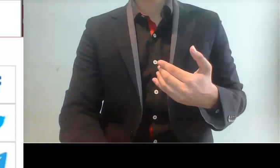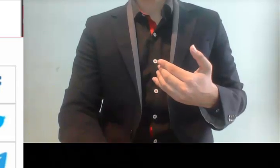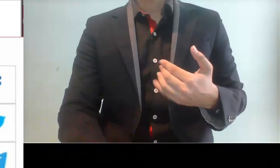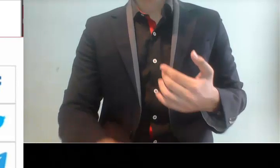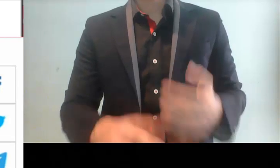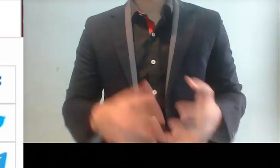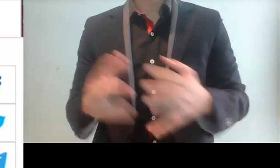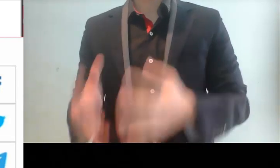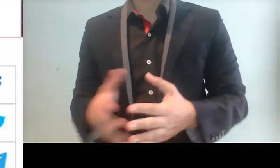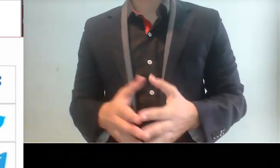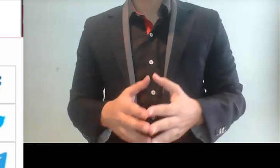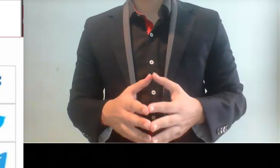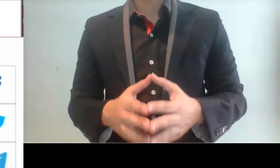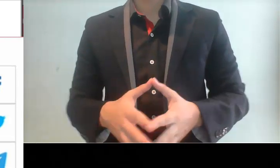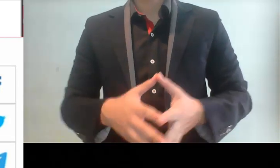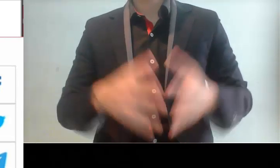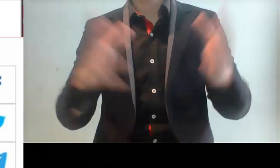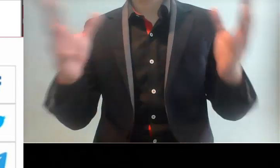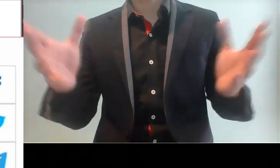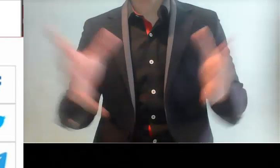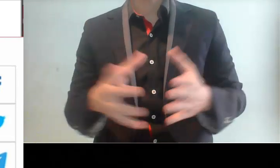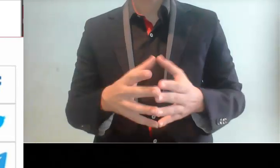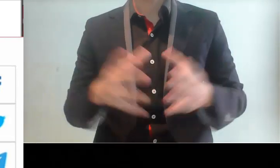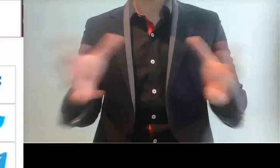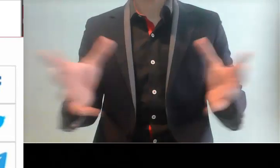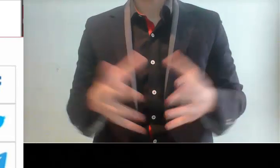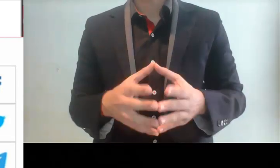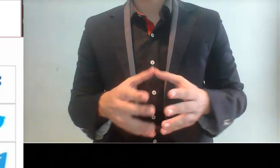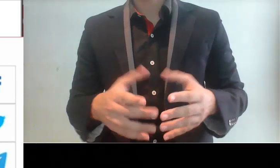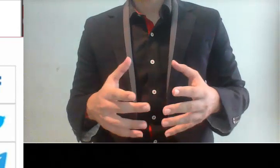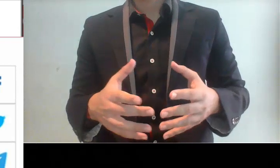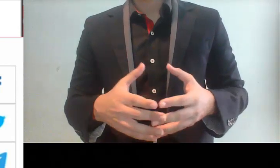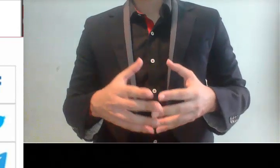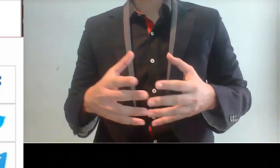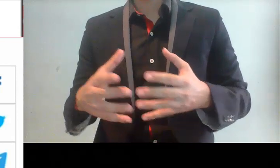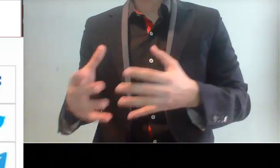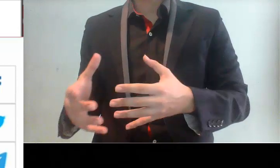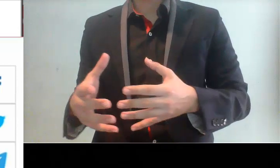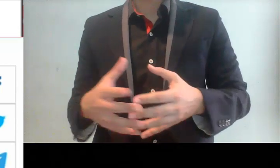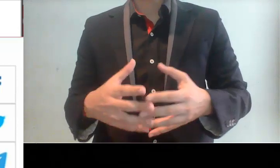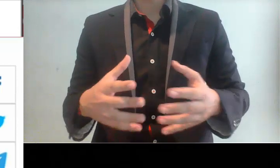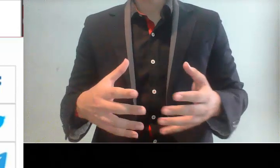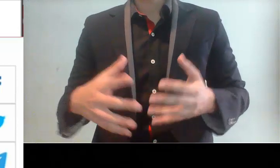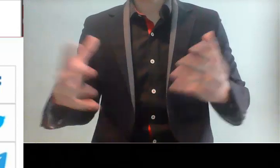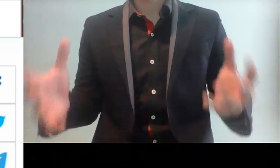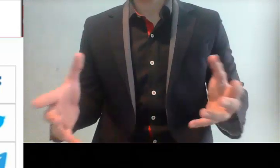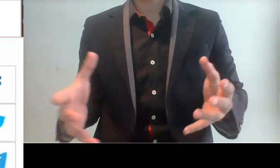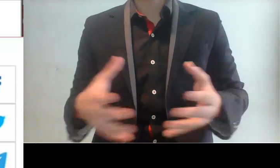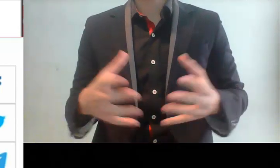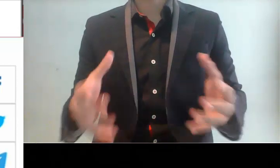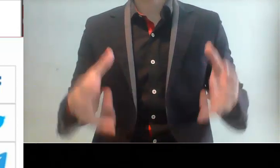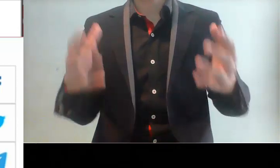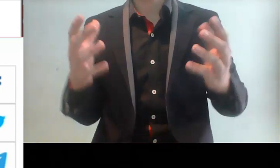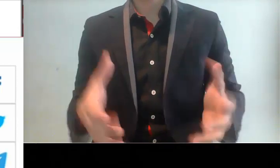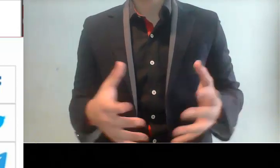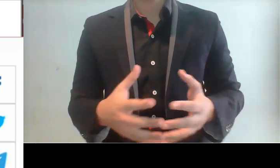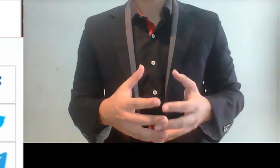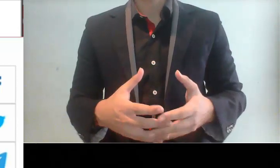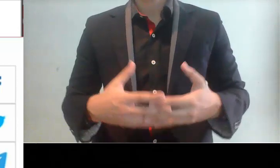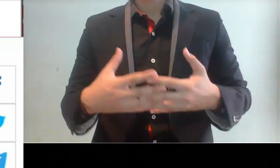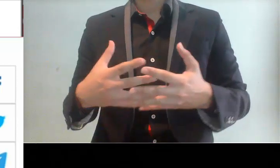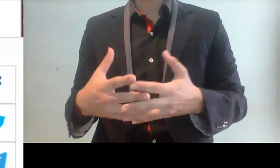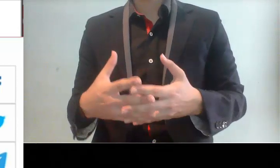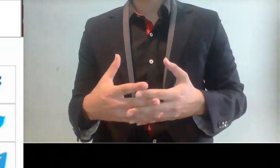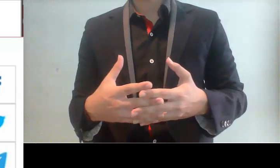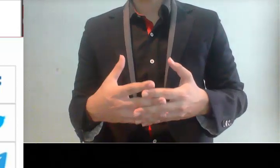hacker venga, encuentre un puerto vulnerable y empiece a hacer básicamente que pues los votos a los que va dirigido realmente los